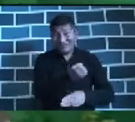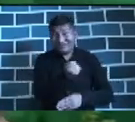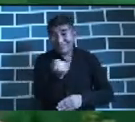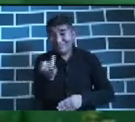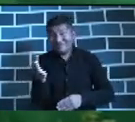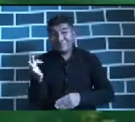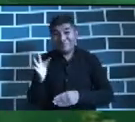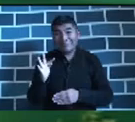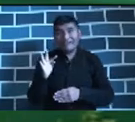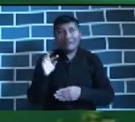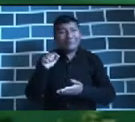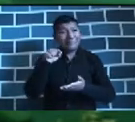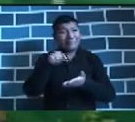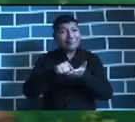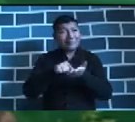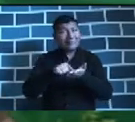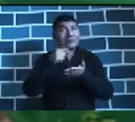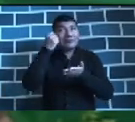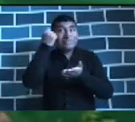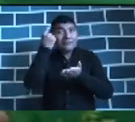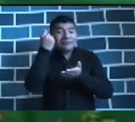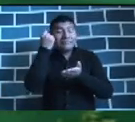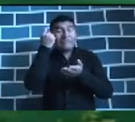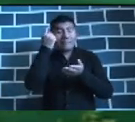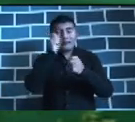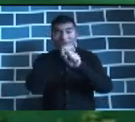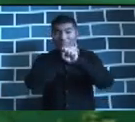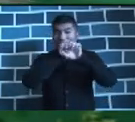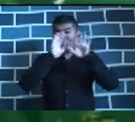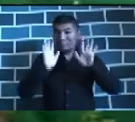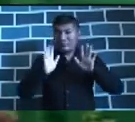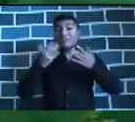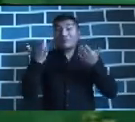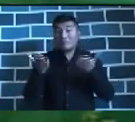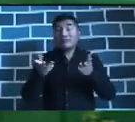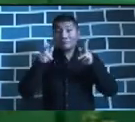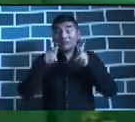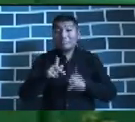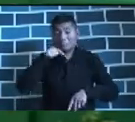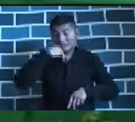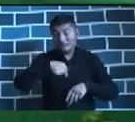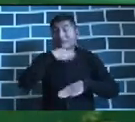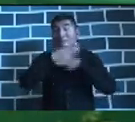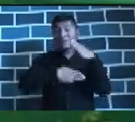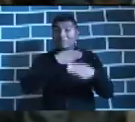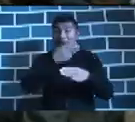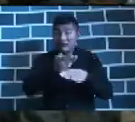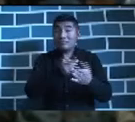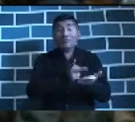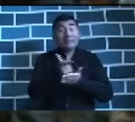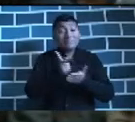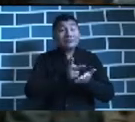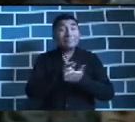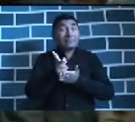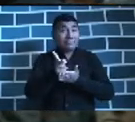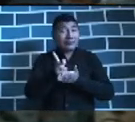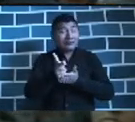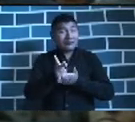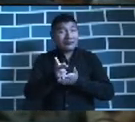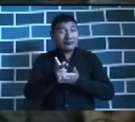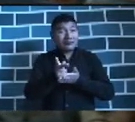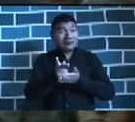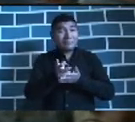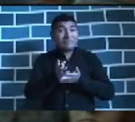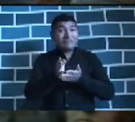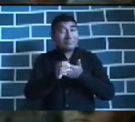que esto lo ha entendido hay personas en este mundo que realmente se han